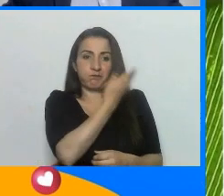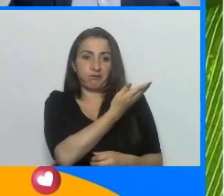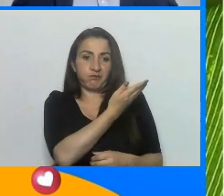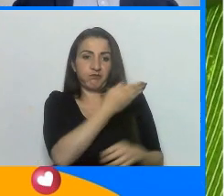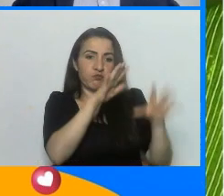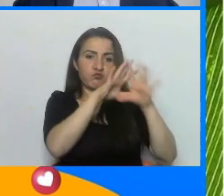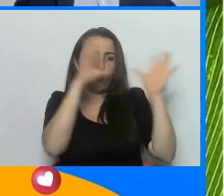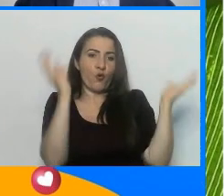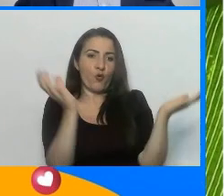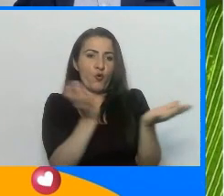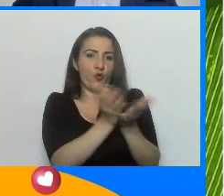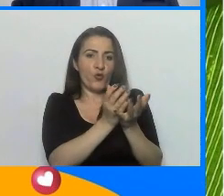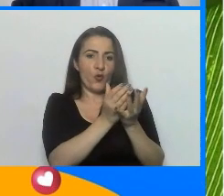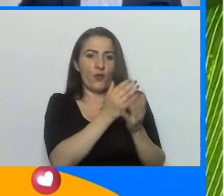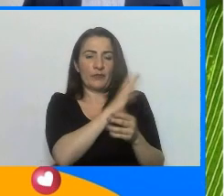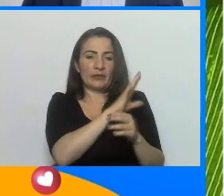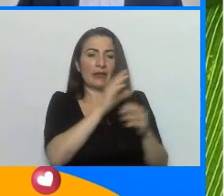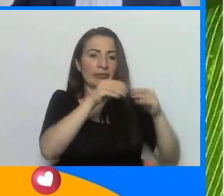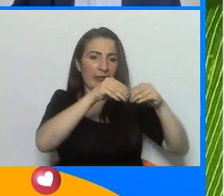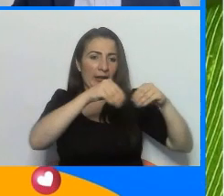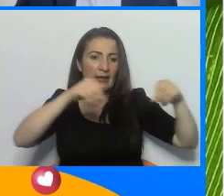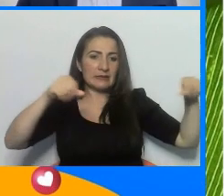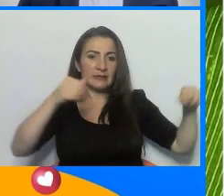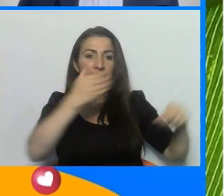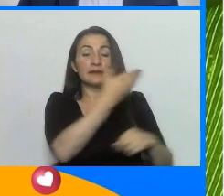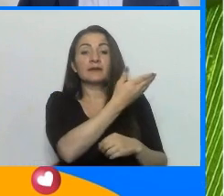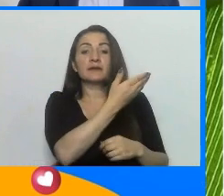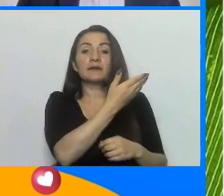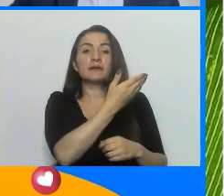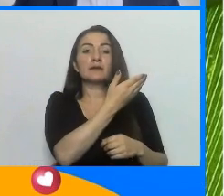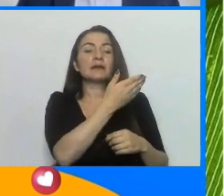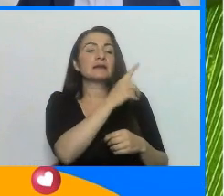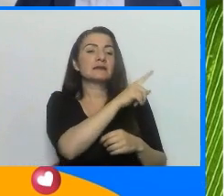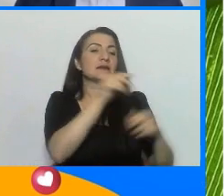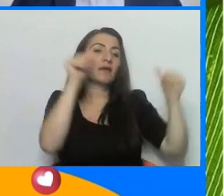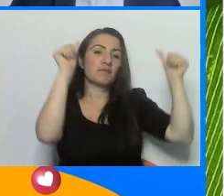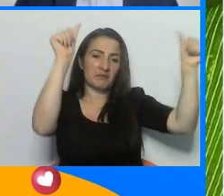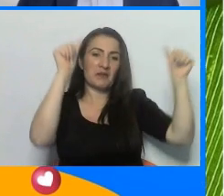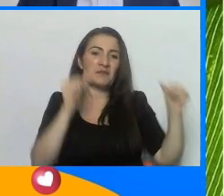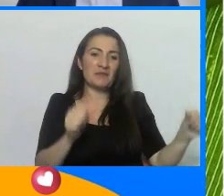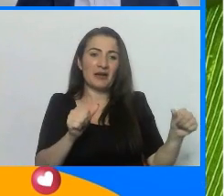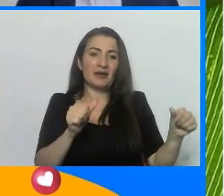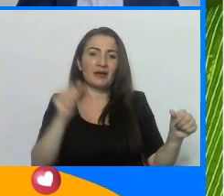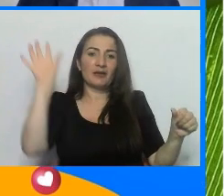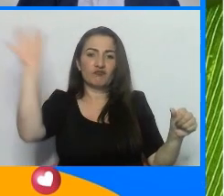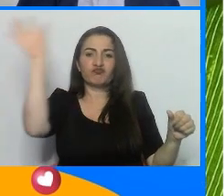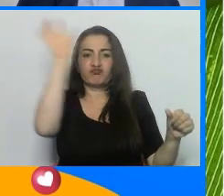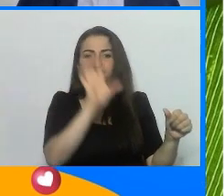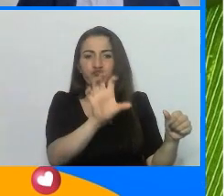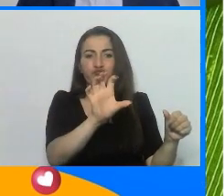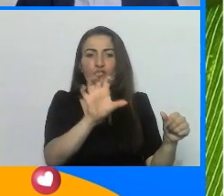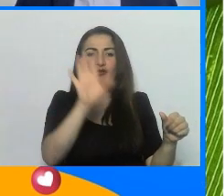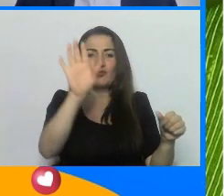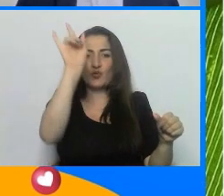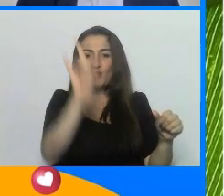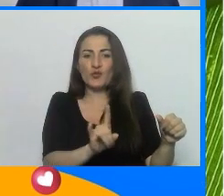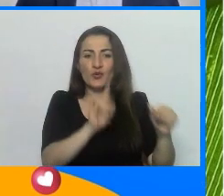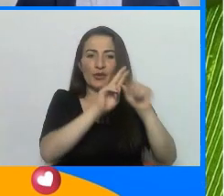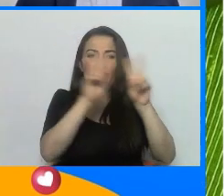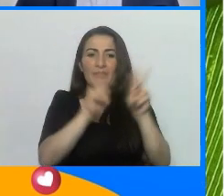son por los ecosistemas terrestres. Ese es un mapita que saqué en internet, ustedes lo pueden bajar también si quieren, no hay